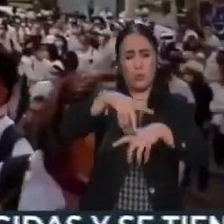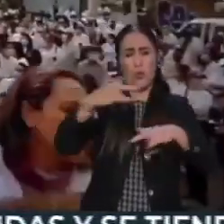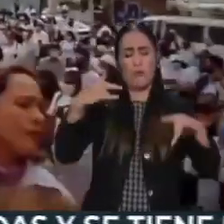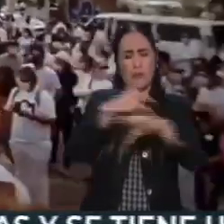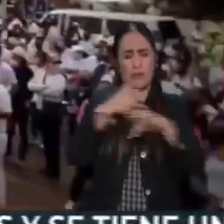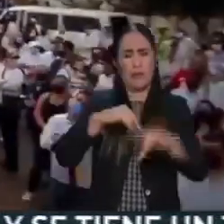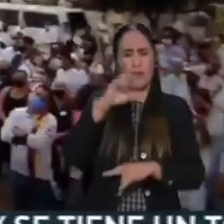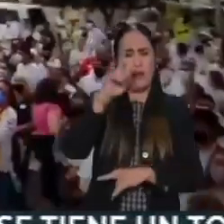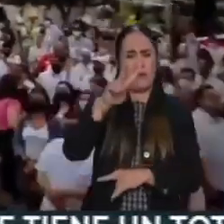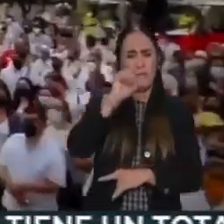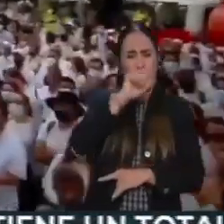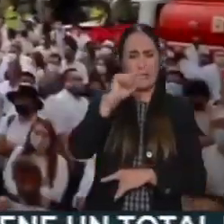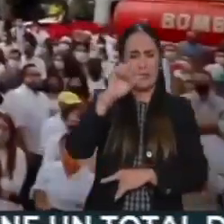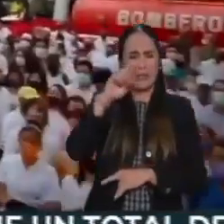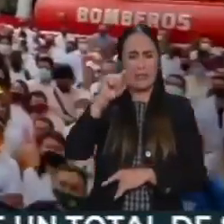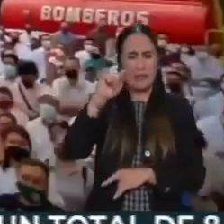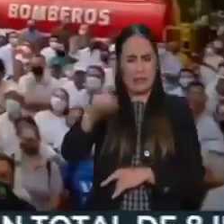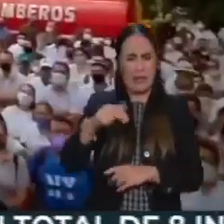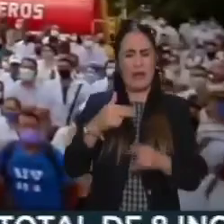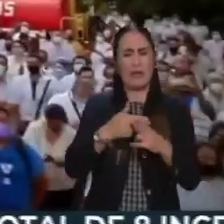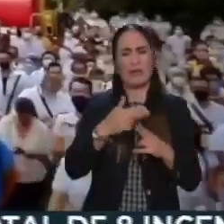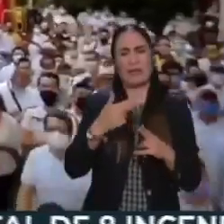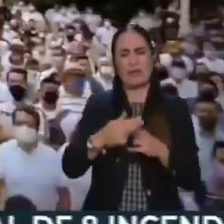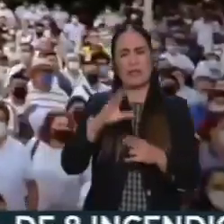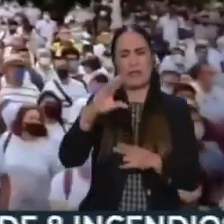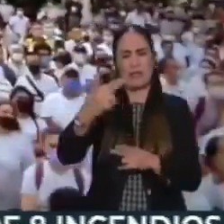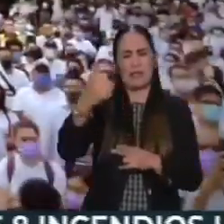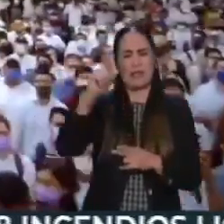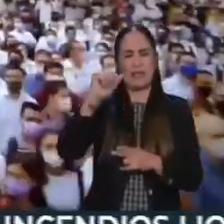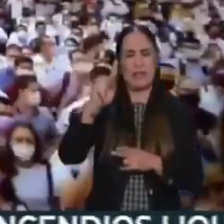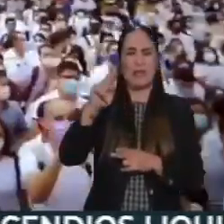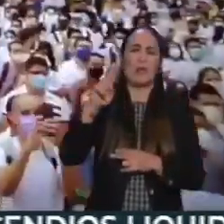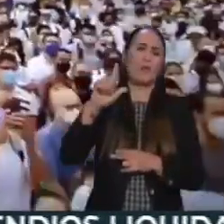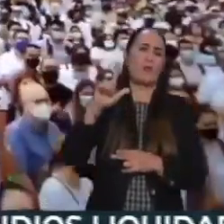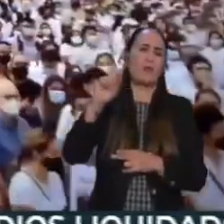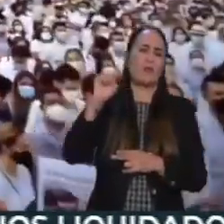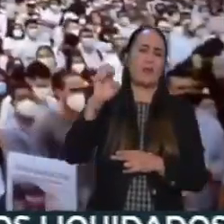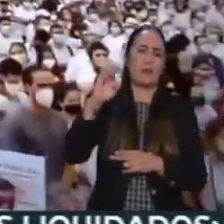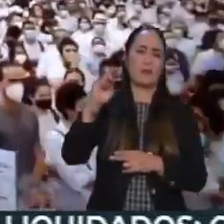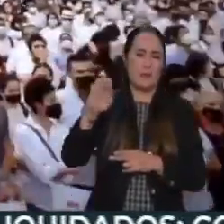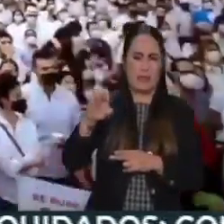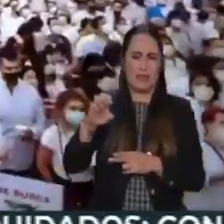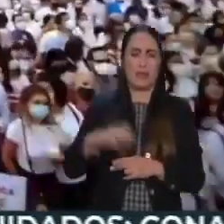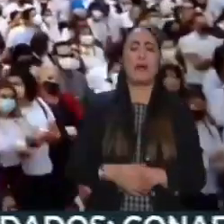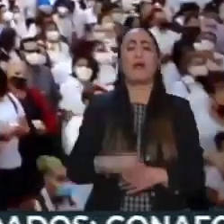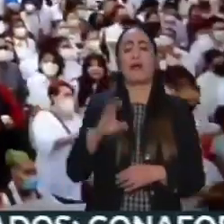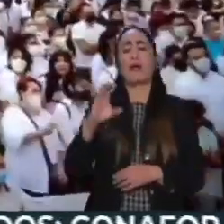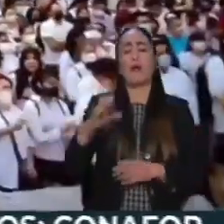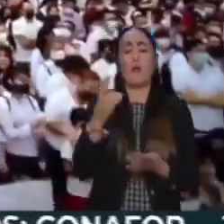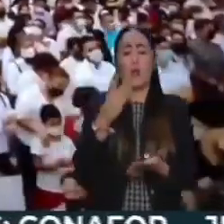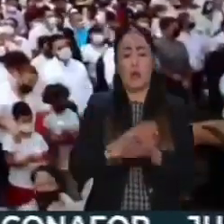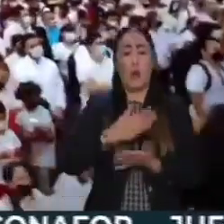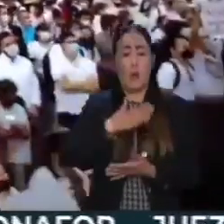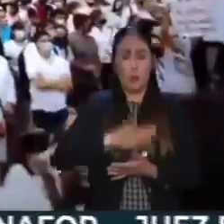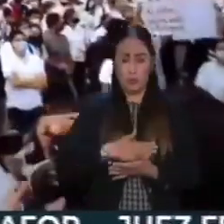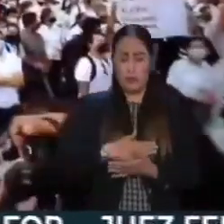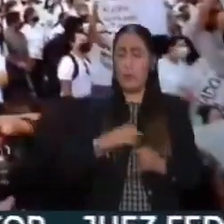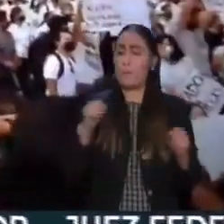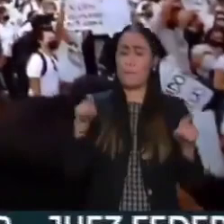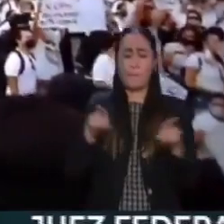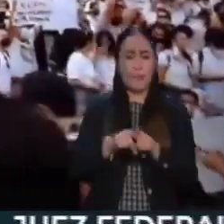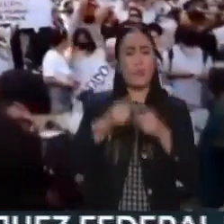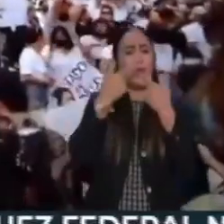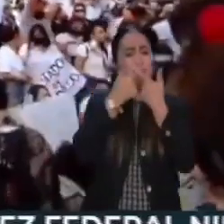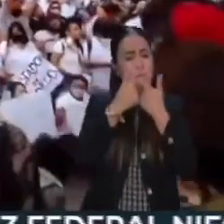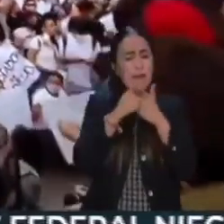Vallarta hacia Chapultepec para después llegar a la glorieta de los desaparecidos, donde además de justicia, exigieron que se garantice la libertad y el